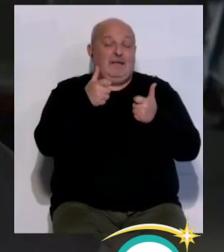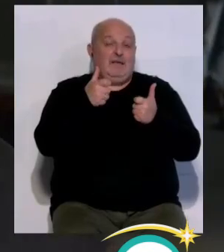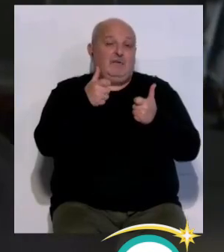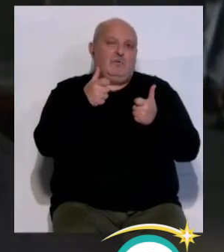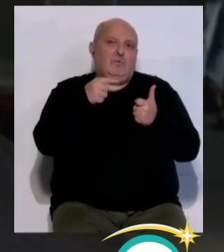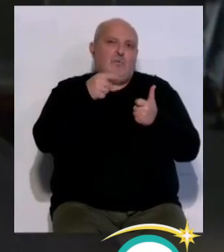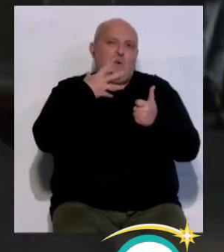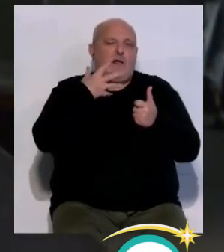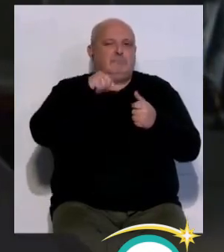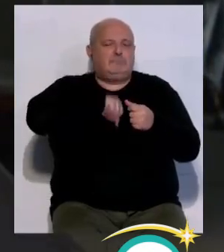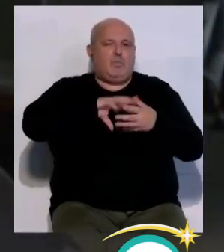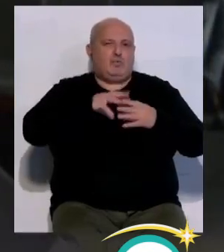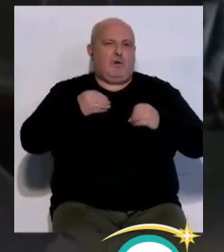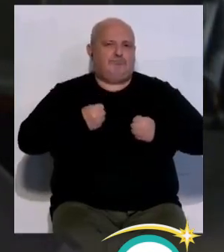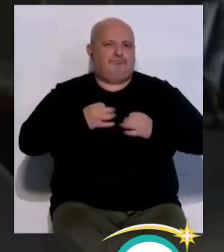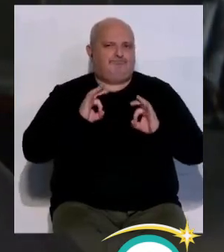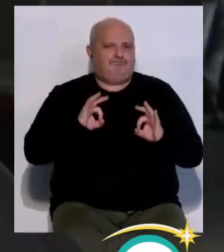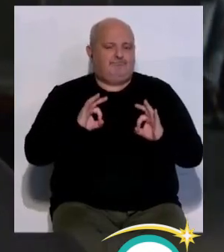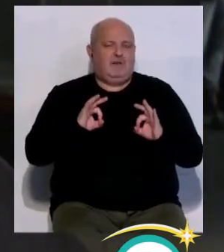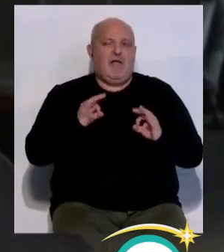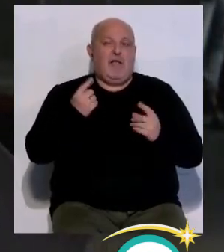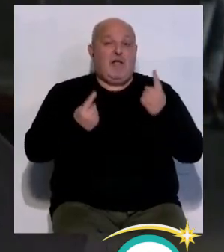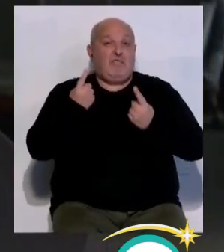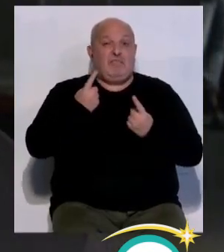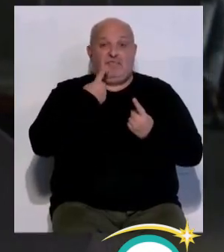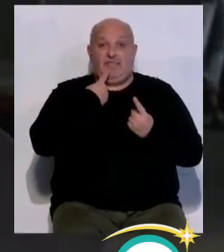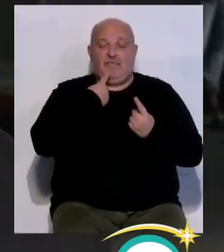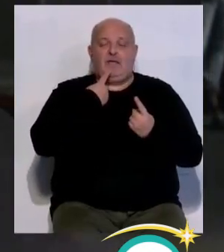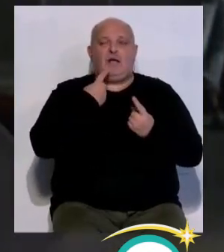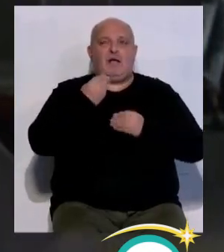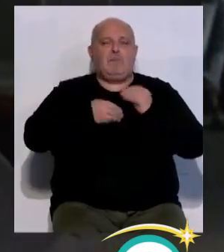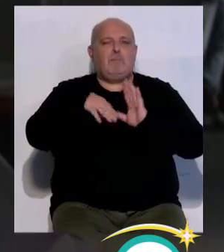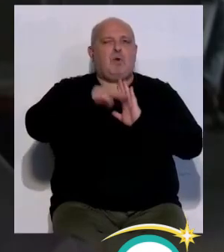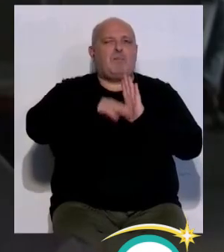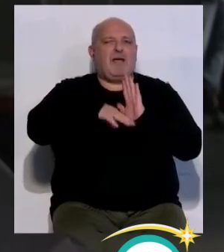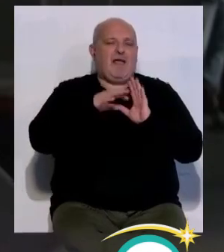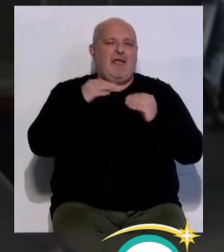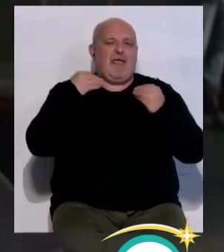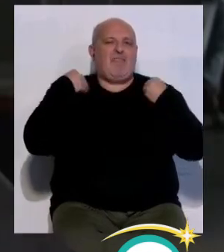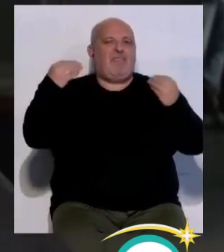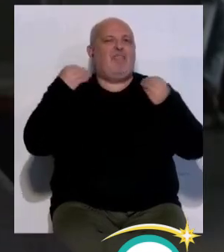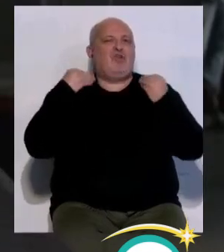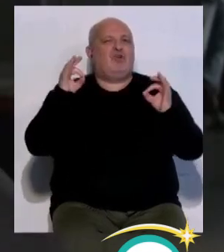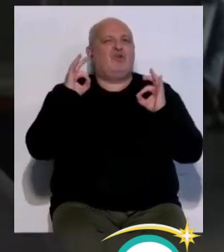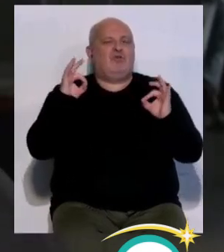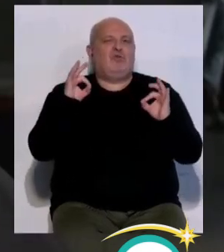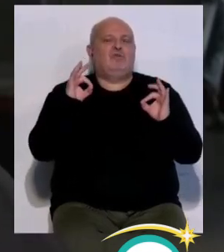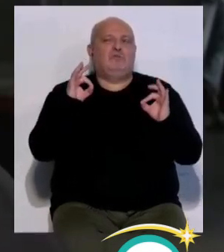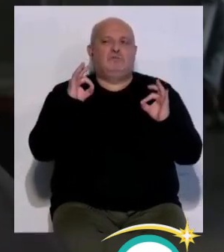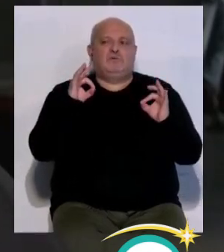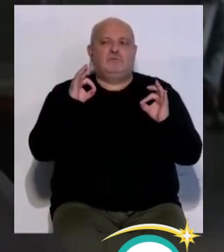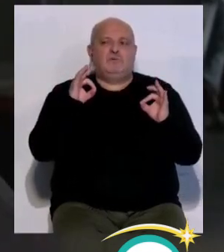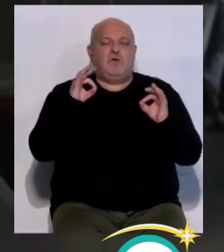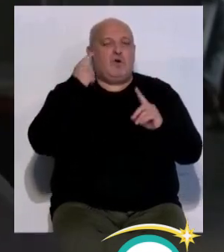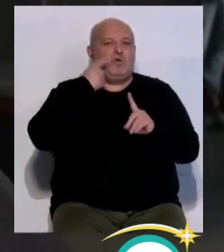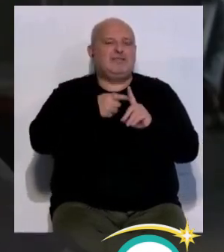tener una buena consistencia muscular. Hay una tendencia ahí de hacer programas de ejercicio o trabajar de tal manera de que